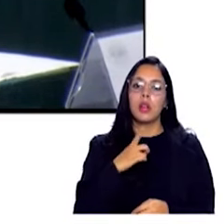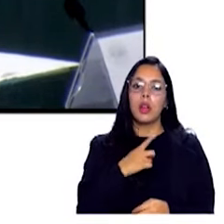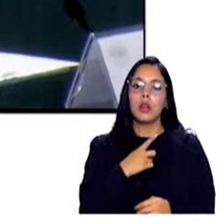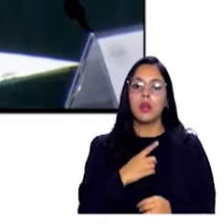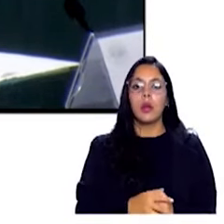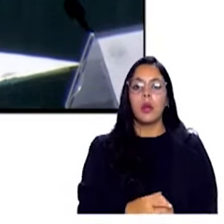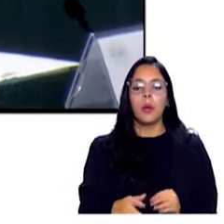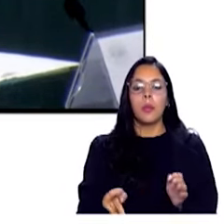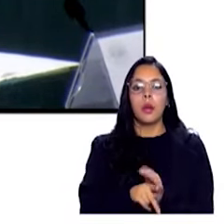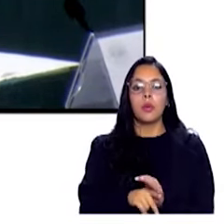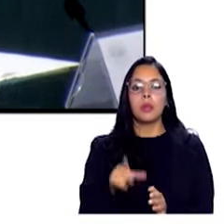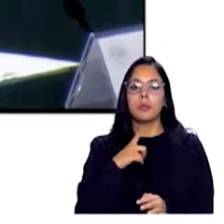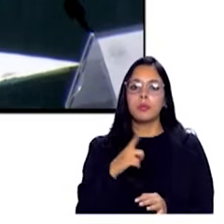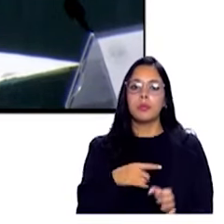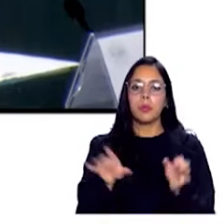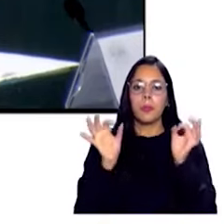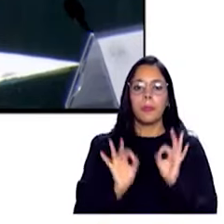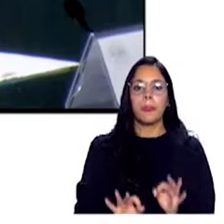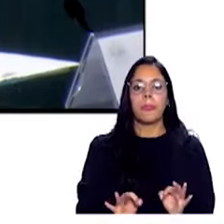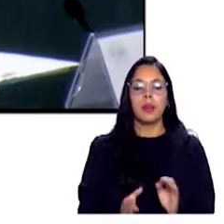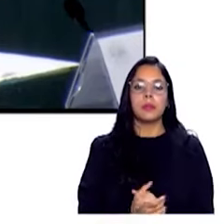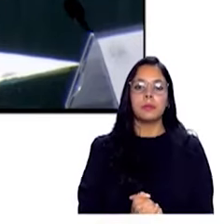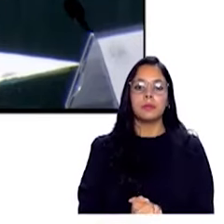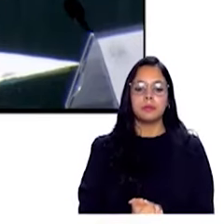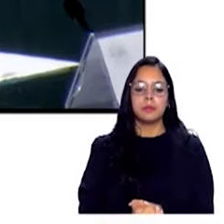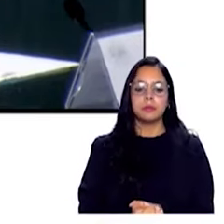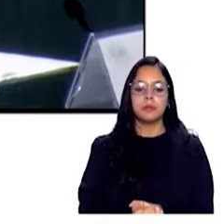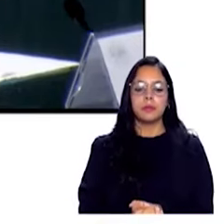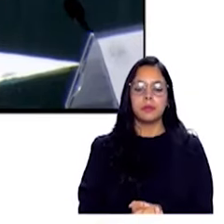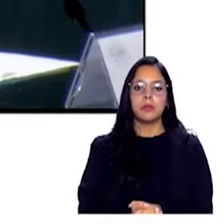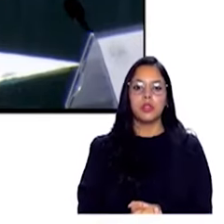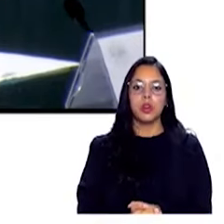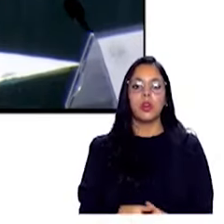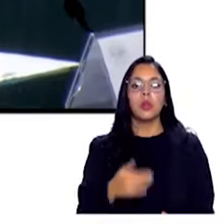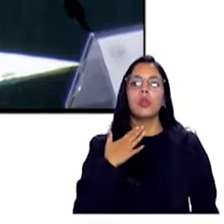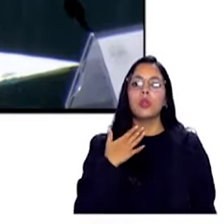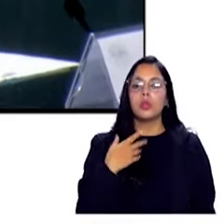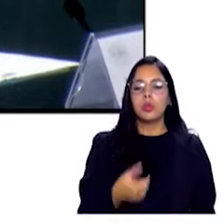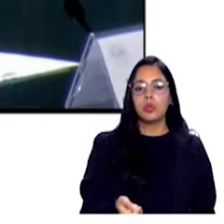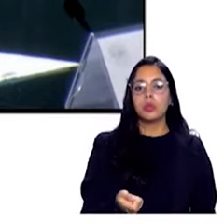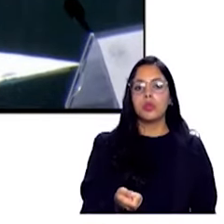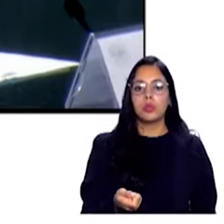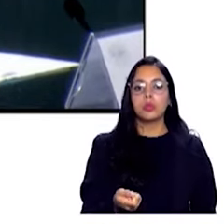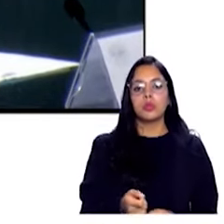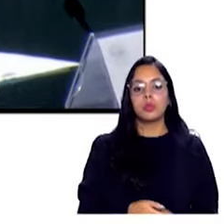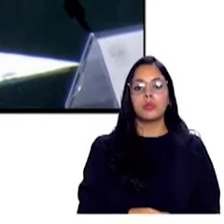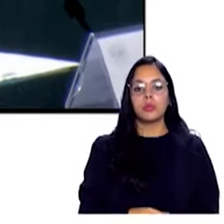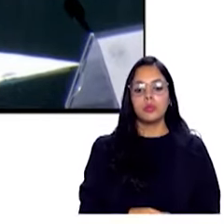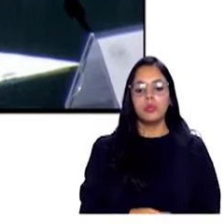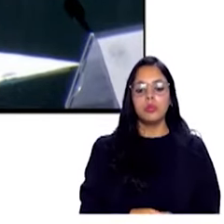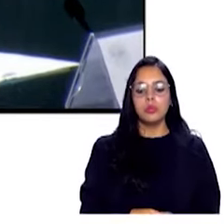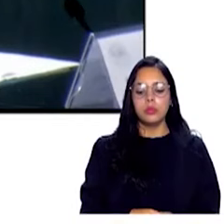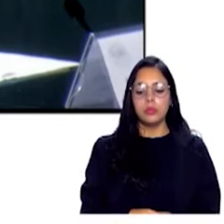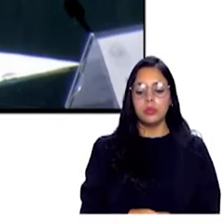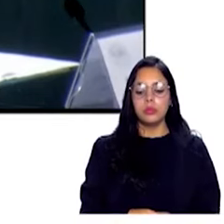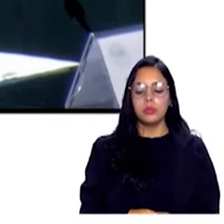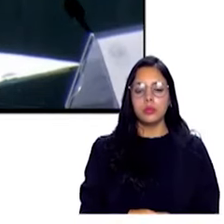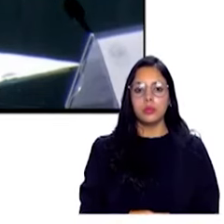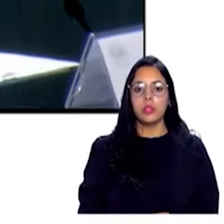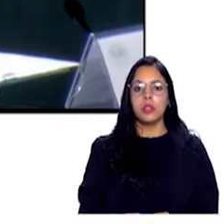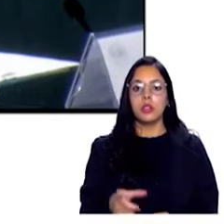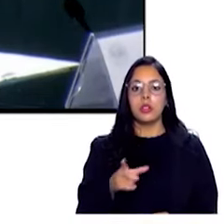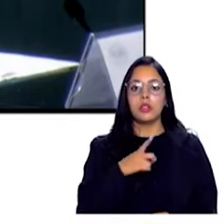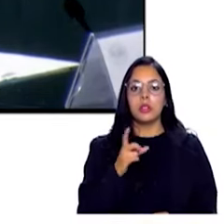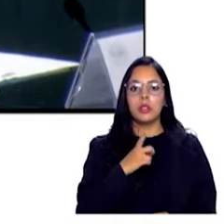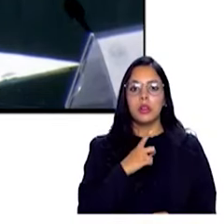sujeción de Los jueces a la le emanada de Una asamblea parlamentaria elegida por por el pueblo era una